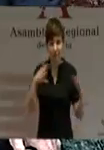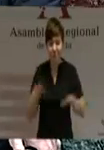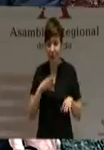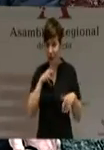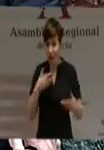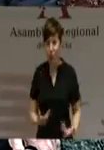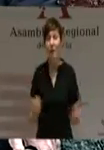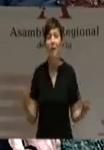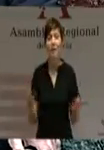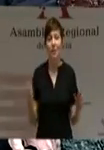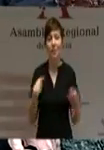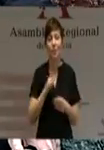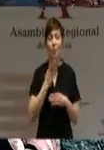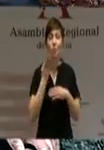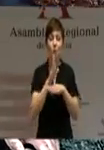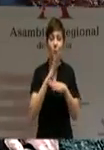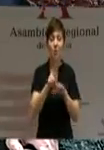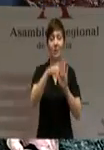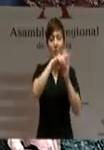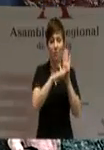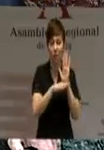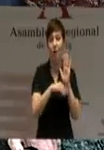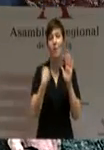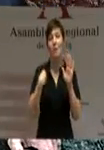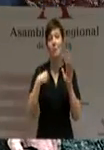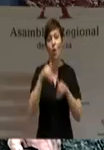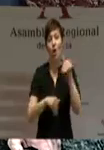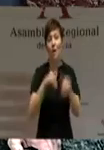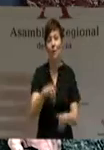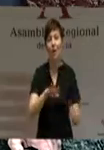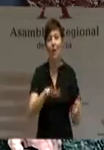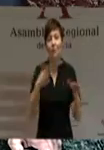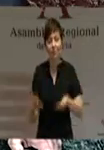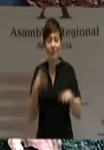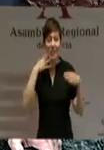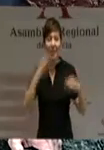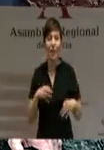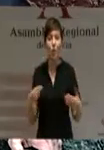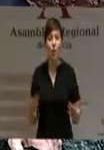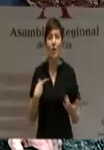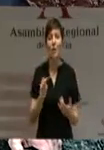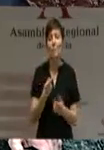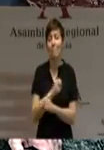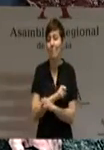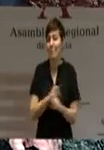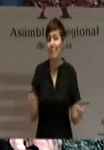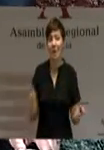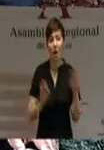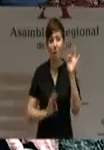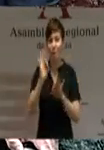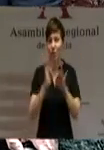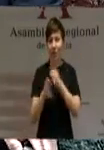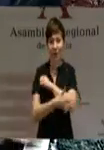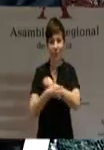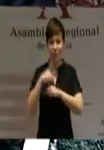de sus propuestas contenidas en su programa electoral, la realidad con la que nos encontramos es la de la mayor tasa de pobreza. Hablaban también en